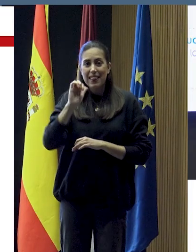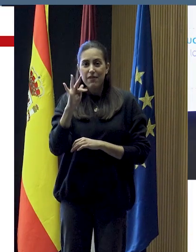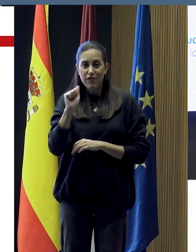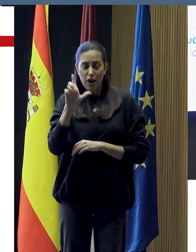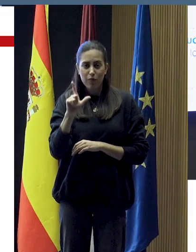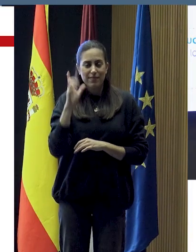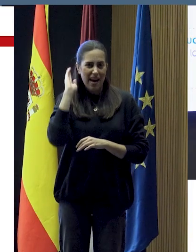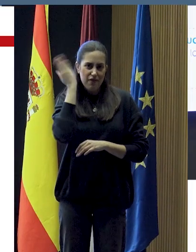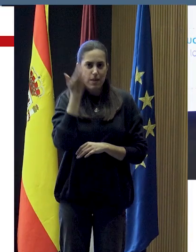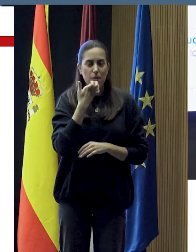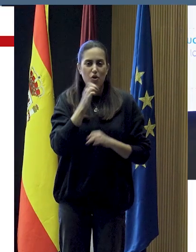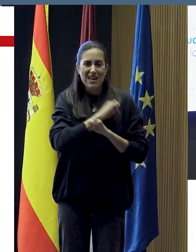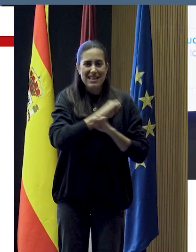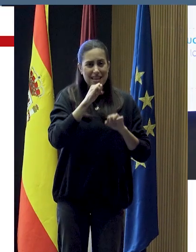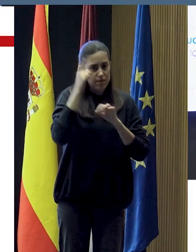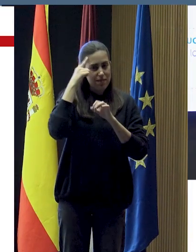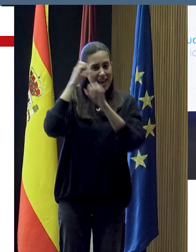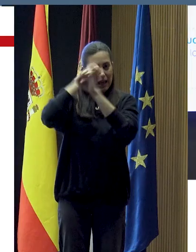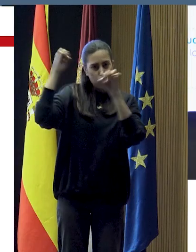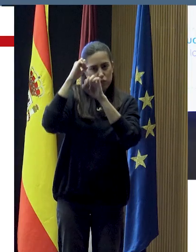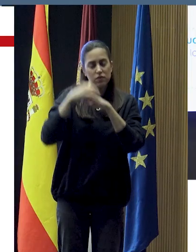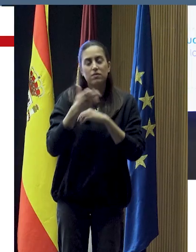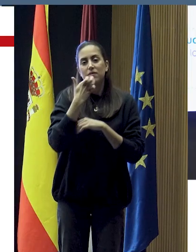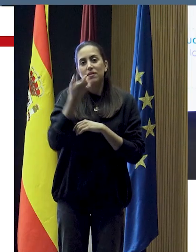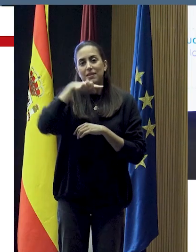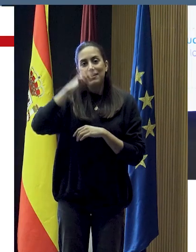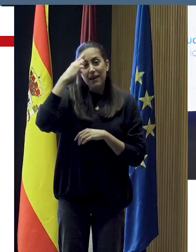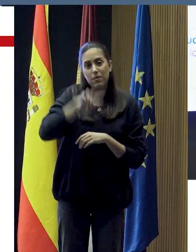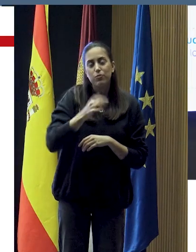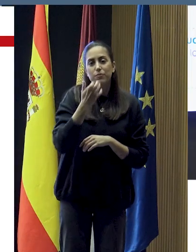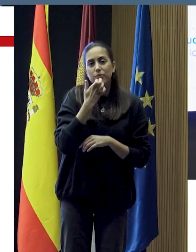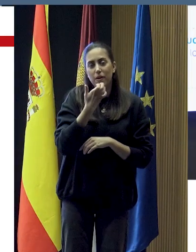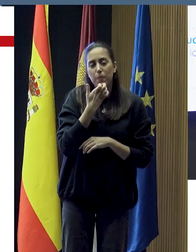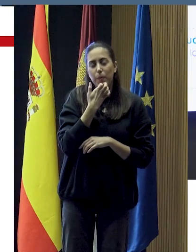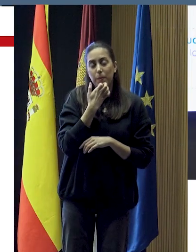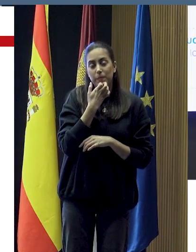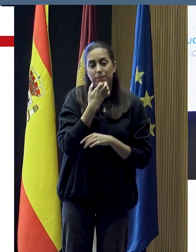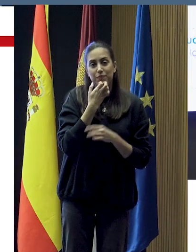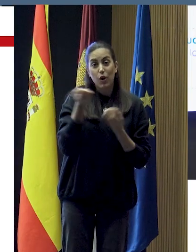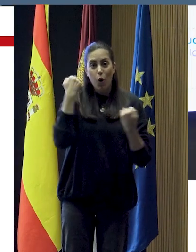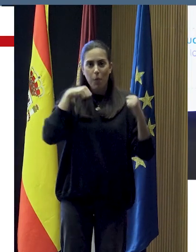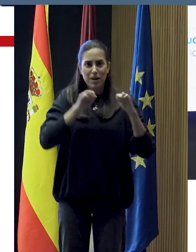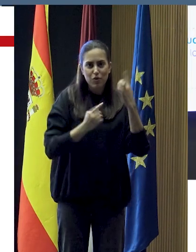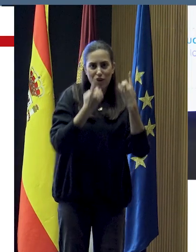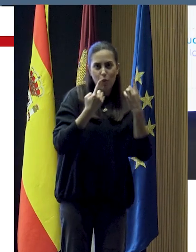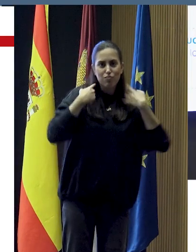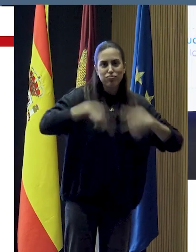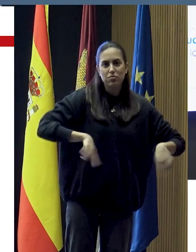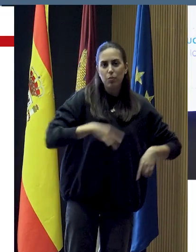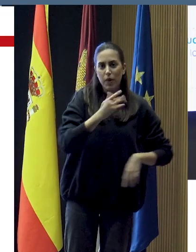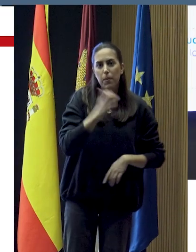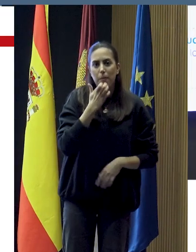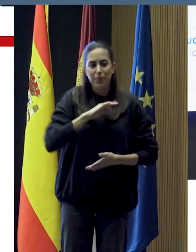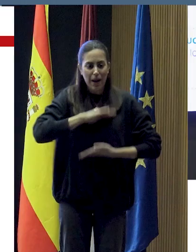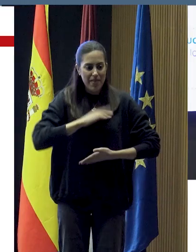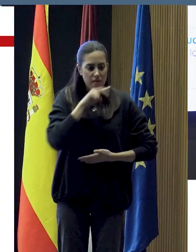ictus. Cuando nosotros tenemos un ictus, sabemos que podemos perder determinados comportamientos, como por ejemplo la capacidad de hablar,